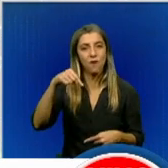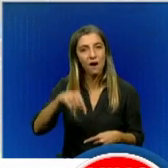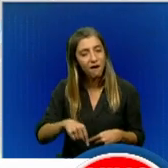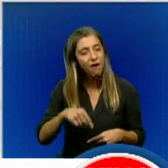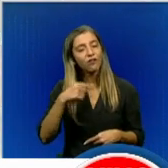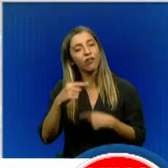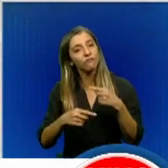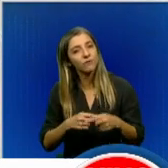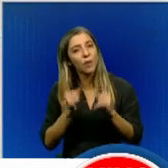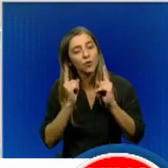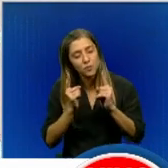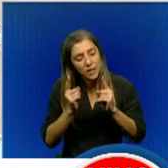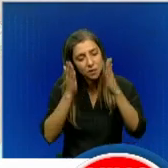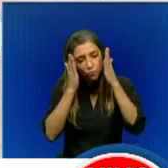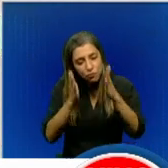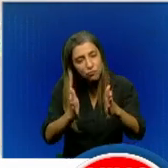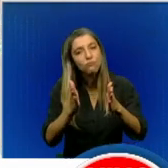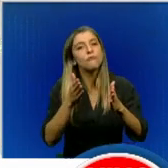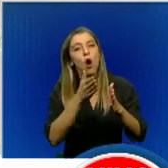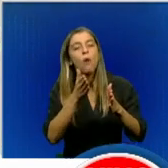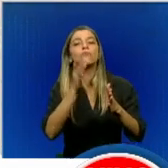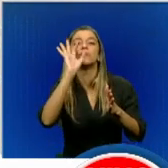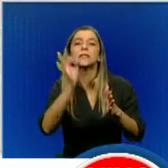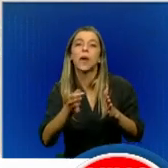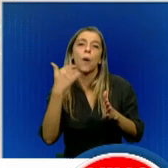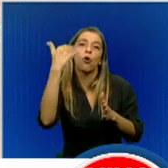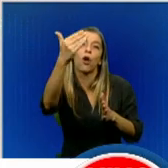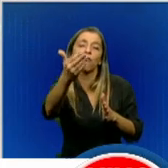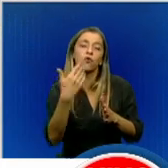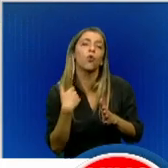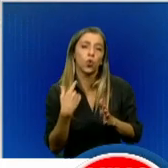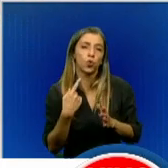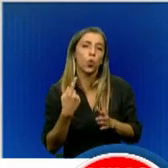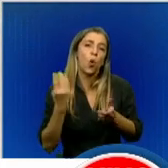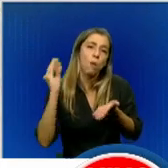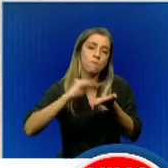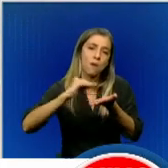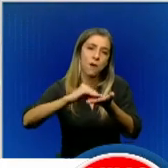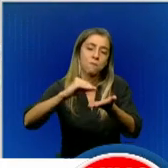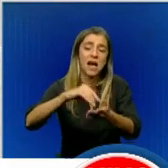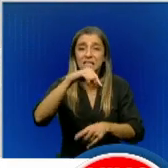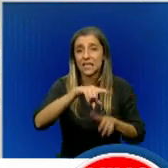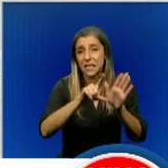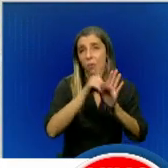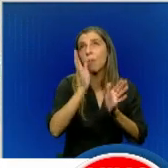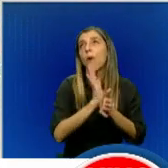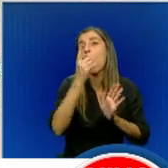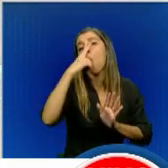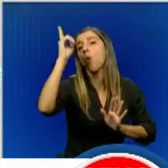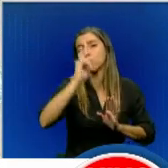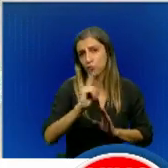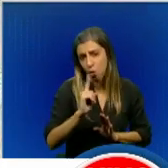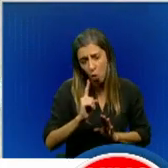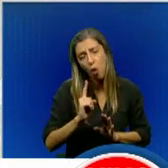mismo camino y estoy segura de más este paso no será el último no debe ser el último porque es